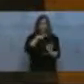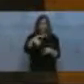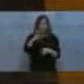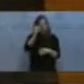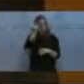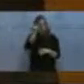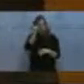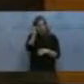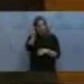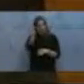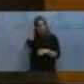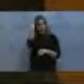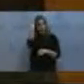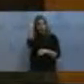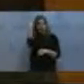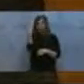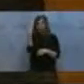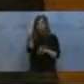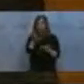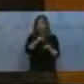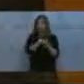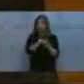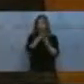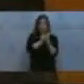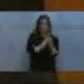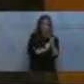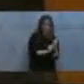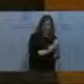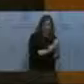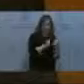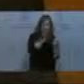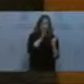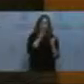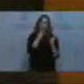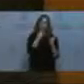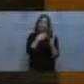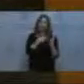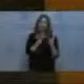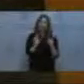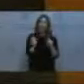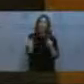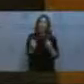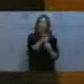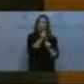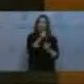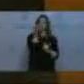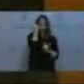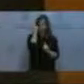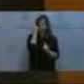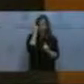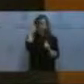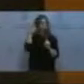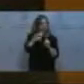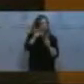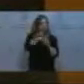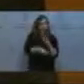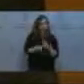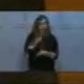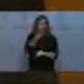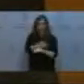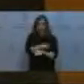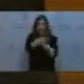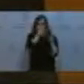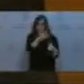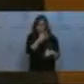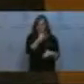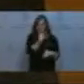ocurrencias el plan para hacernos creer que son posibles conseguirlos. Plantean objetivos que son obligados, y eso lo ha dicho usted,